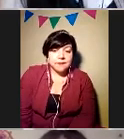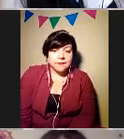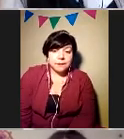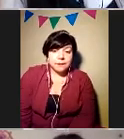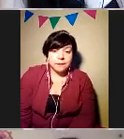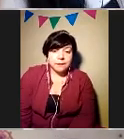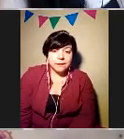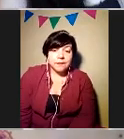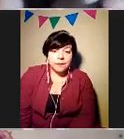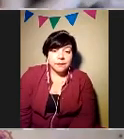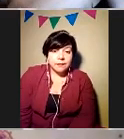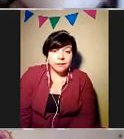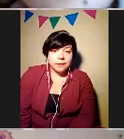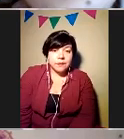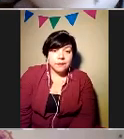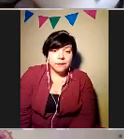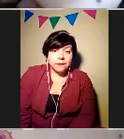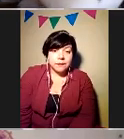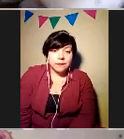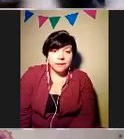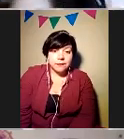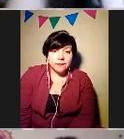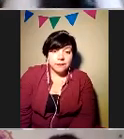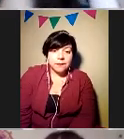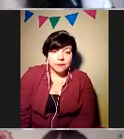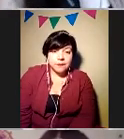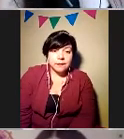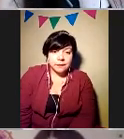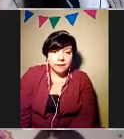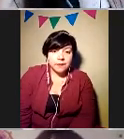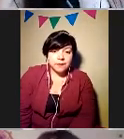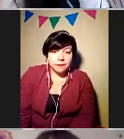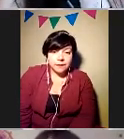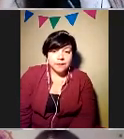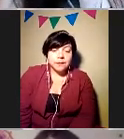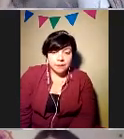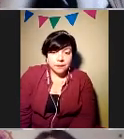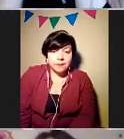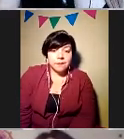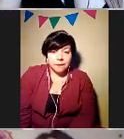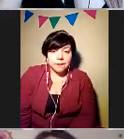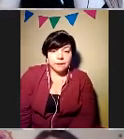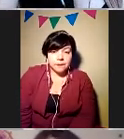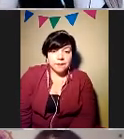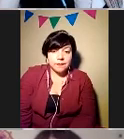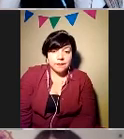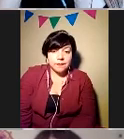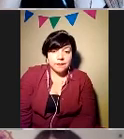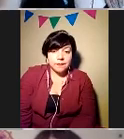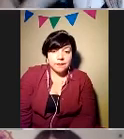volviendo a lo de los consumidores, la quebradilla en Alto Hospicio, que es la feria más barata